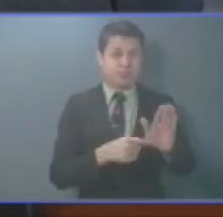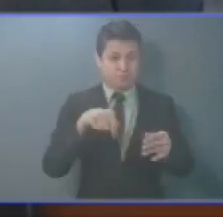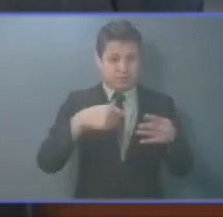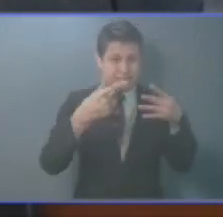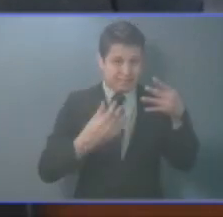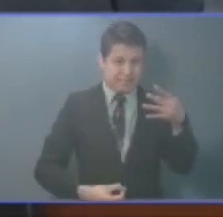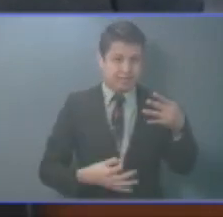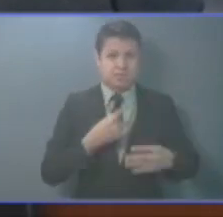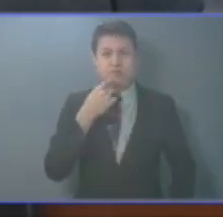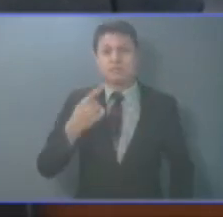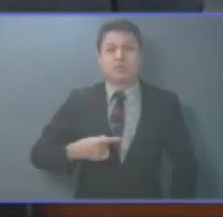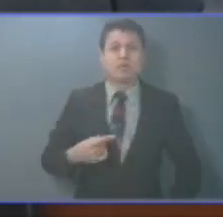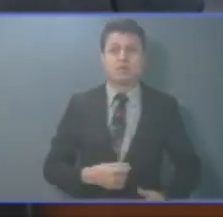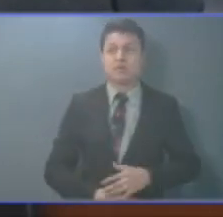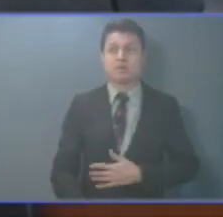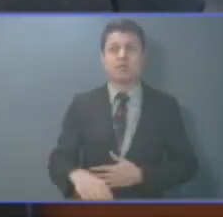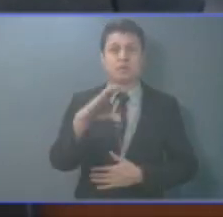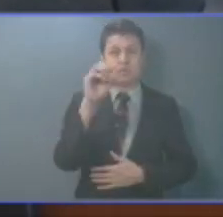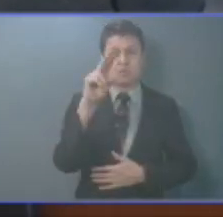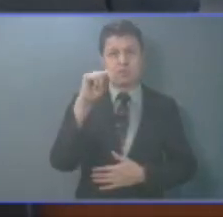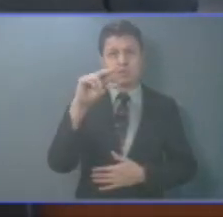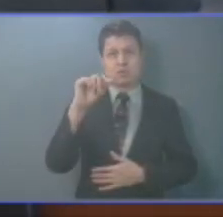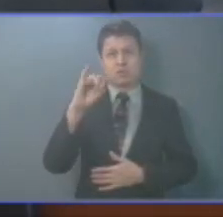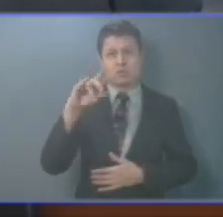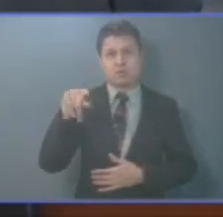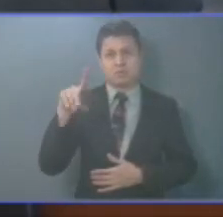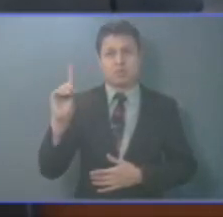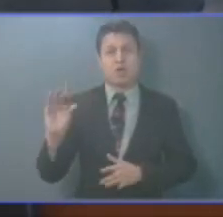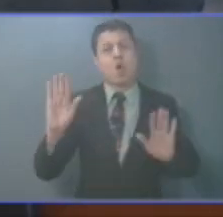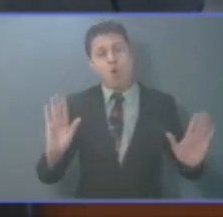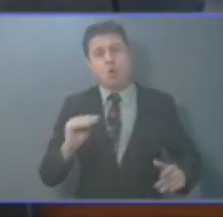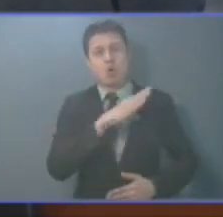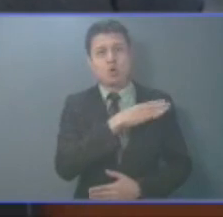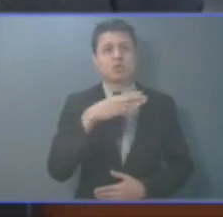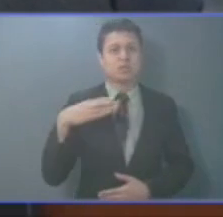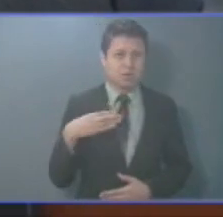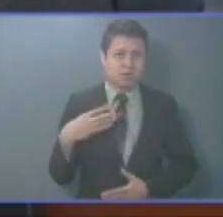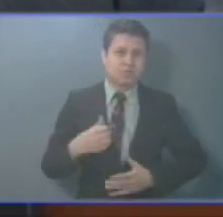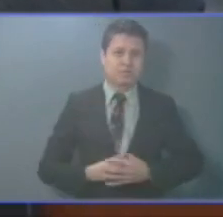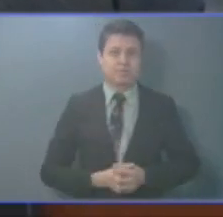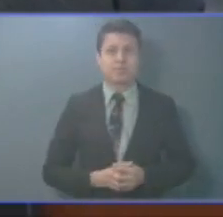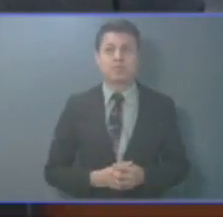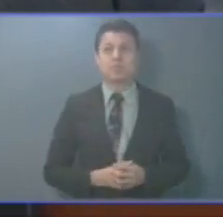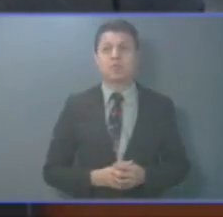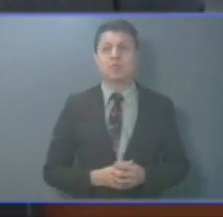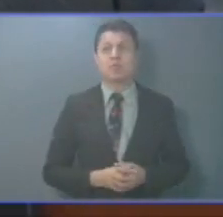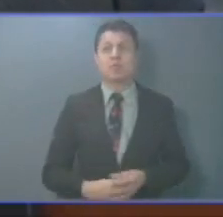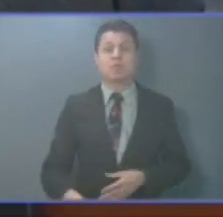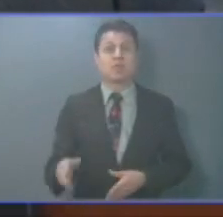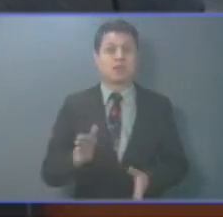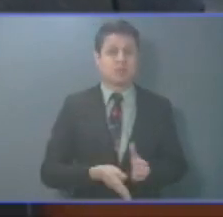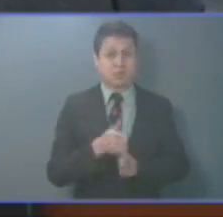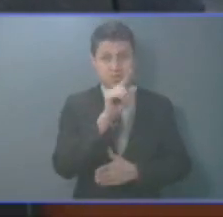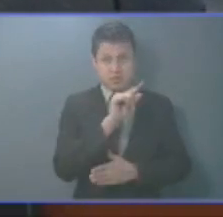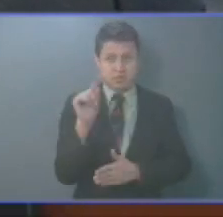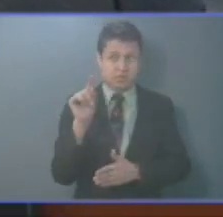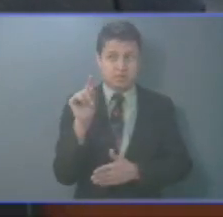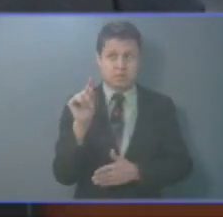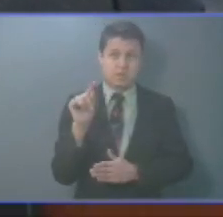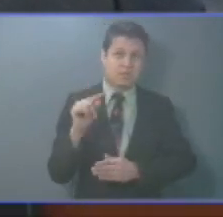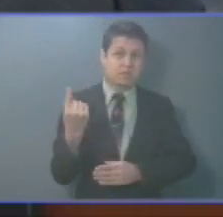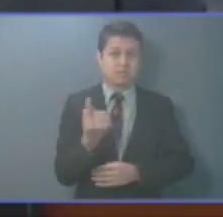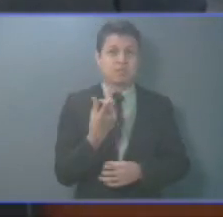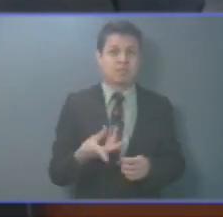ley se denominará como CONAIPD o el Consejo, como ente rector de la Política Nacional de Inclusión para las Personas